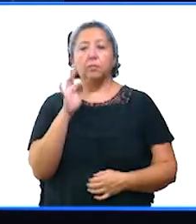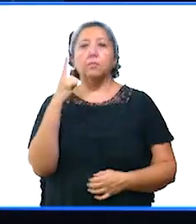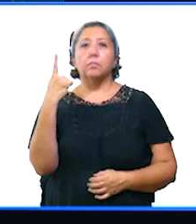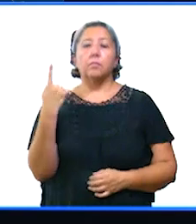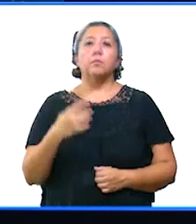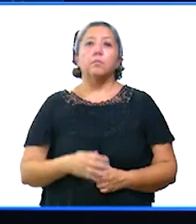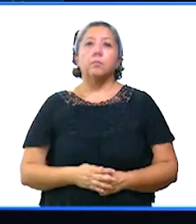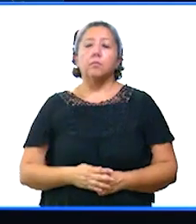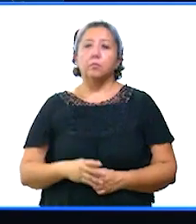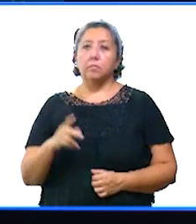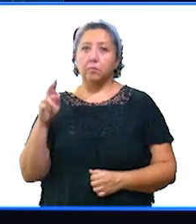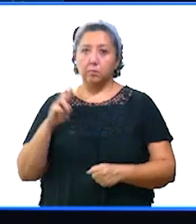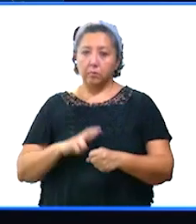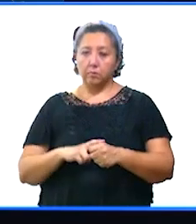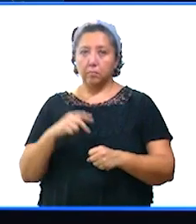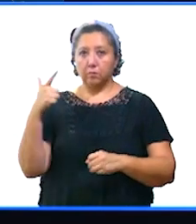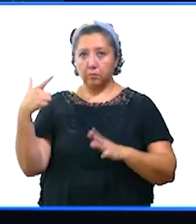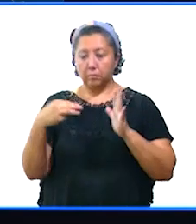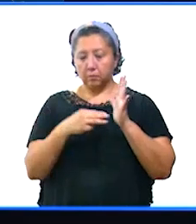4.641, en la zona sur